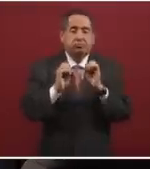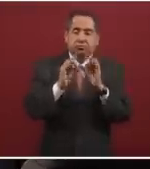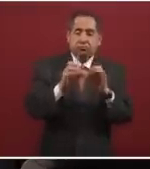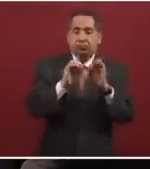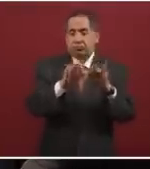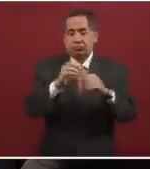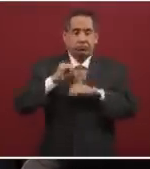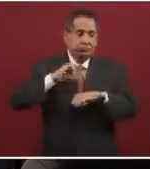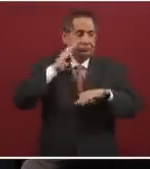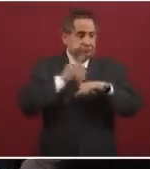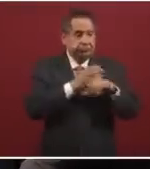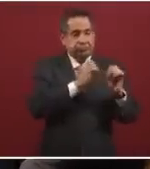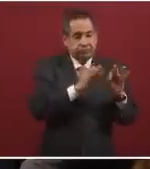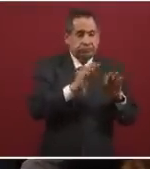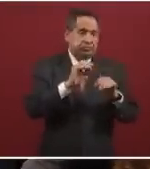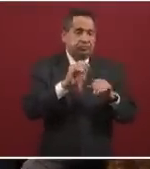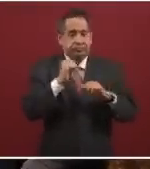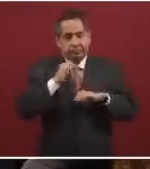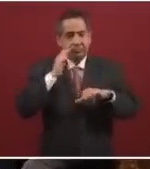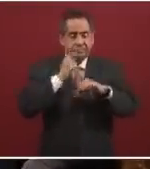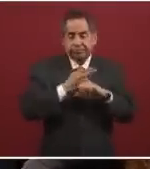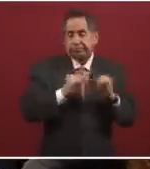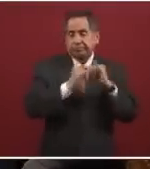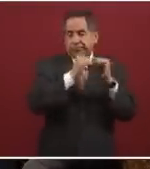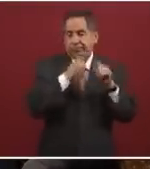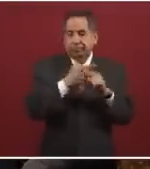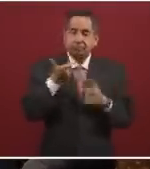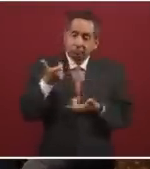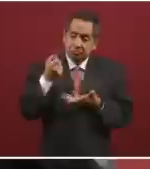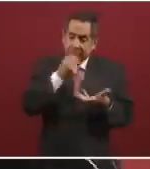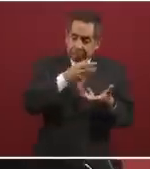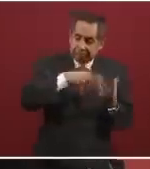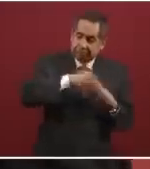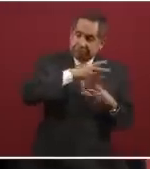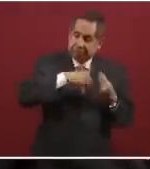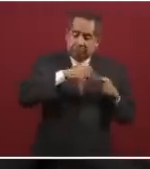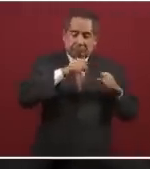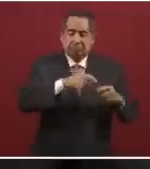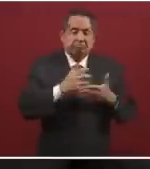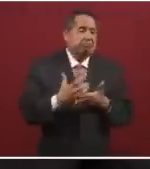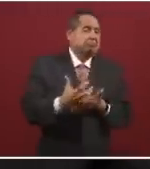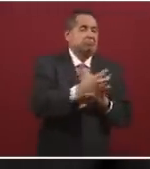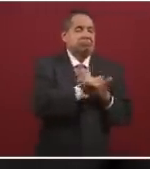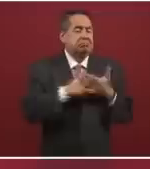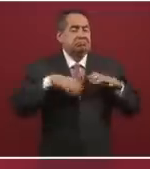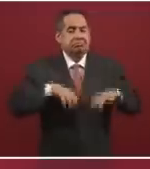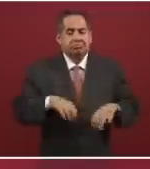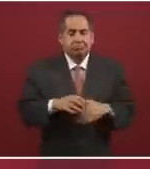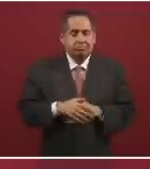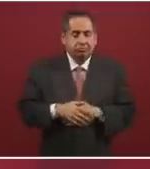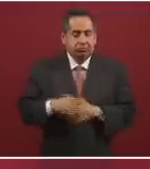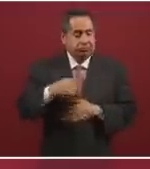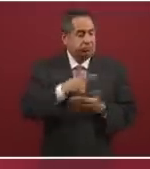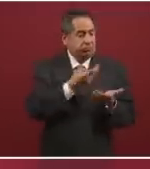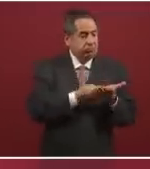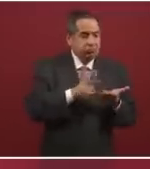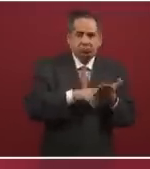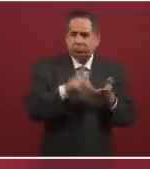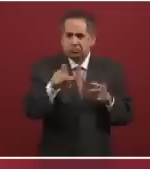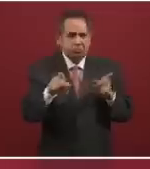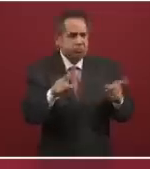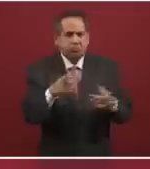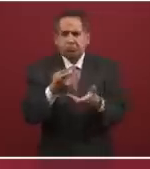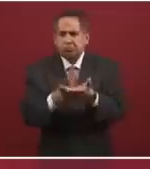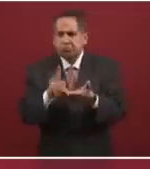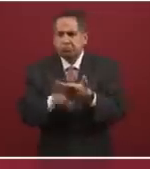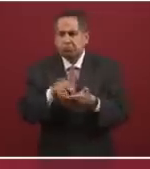oficinas, de instituciones, desde luego con duplicidad.